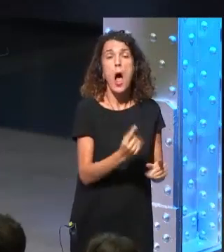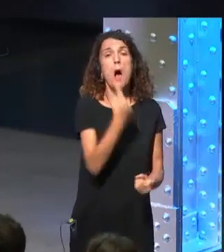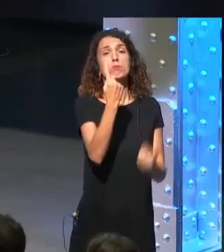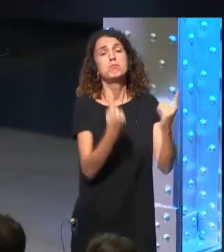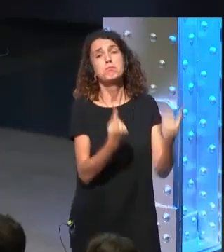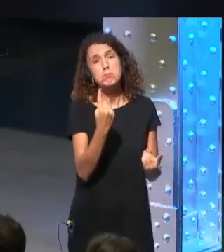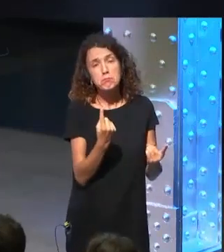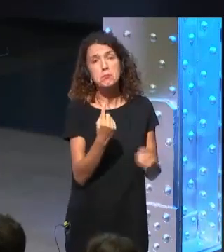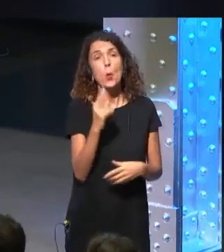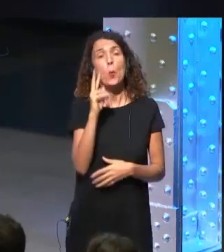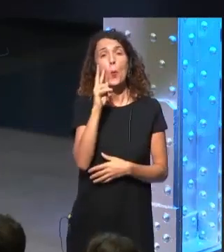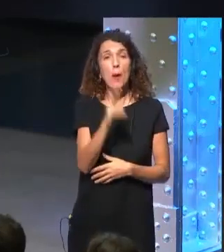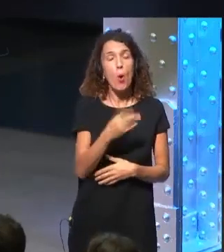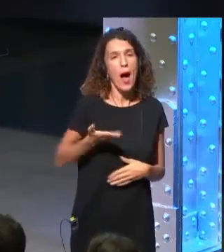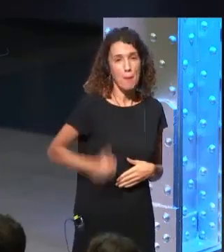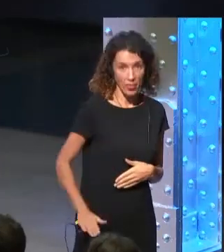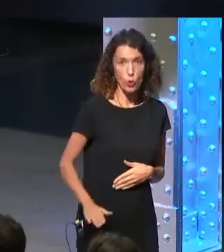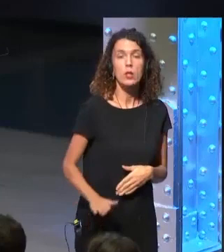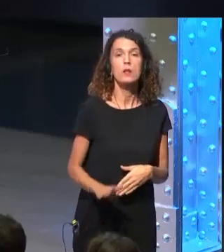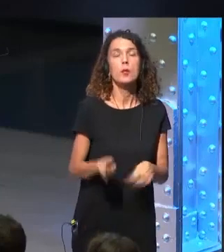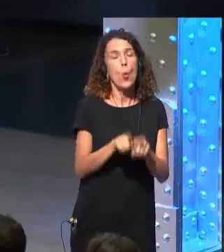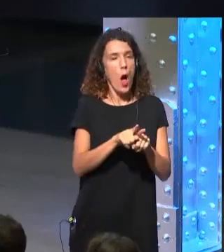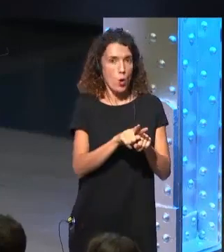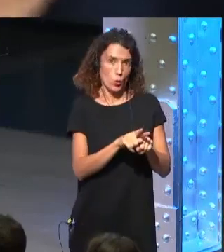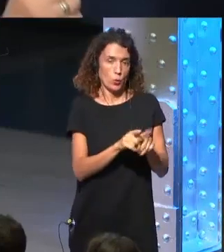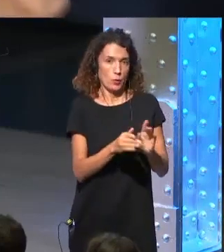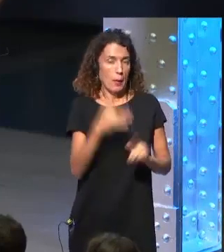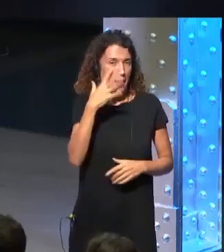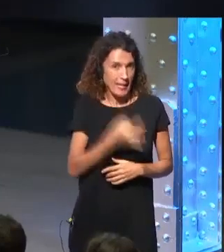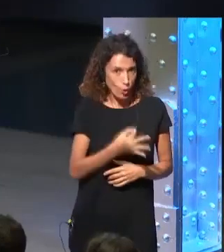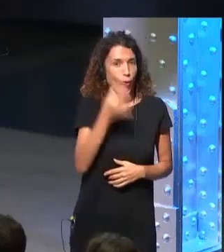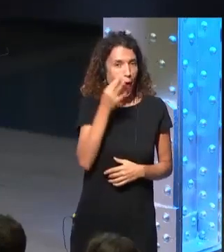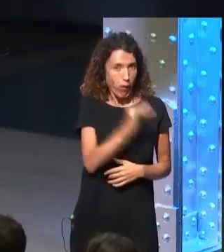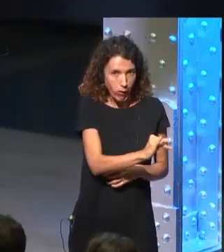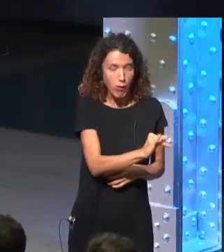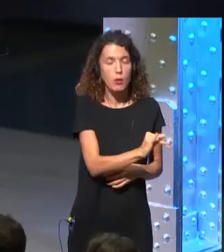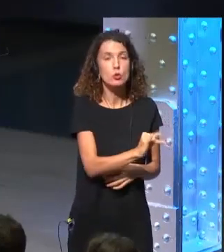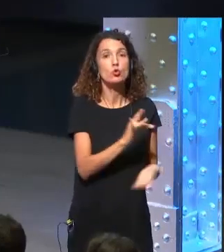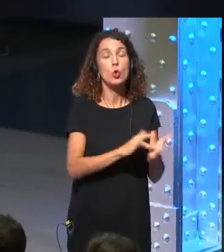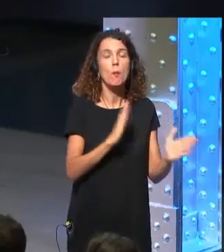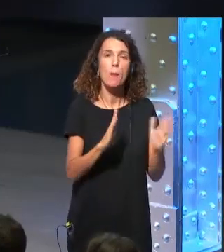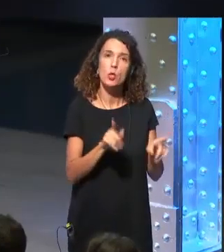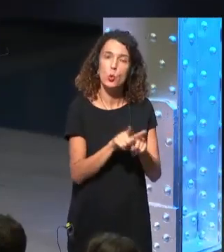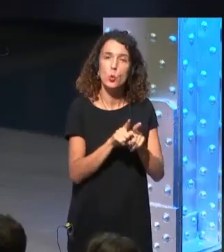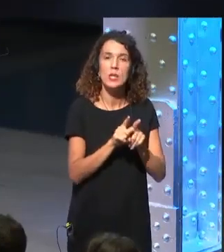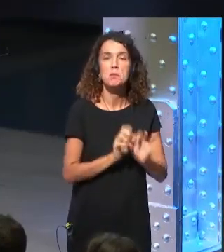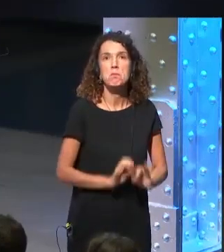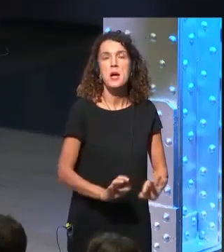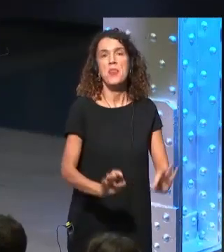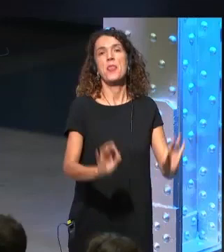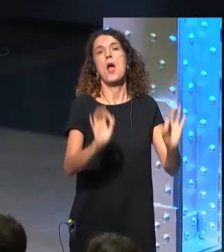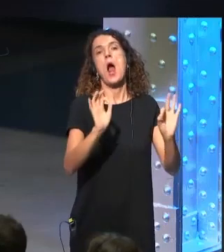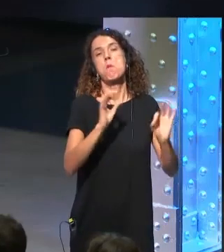ocasiones vemos que las Amazonas representan un peligro real, entonces es un momento muy